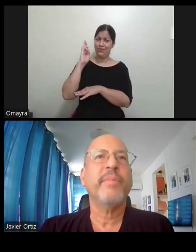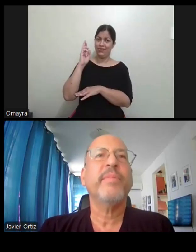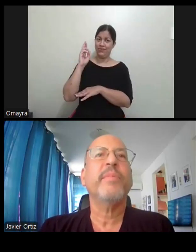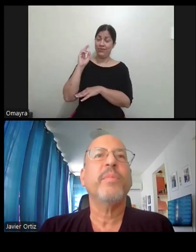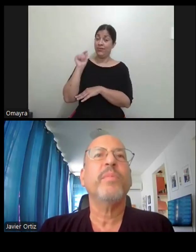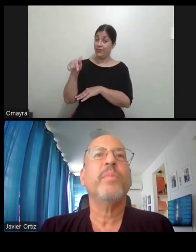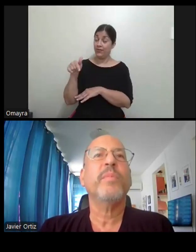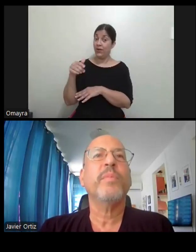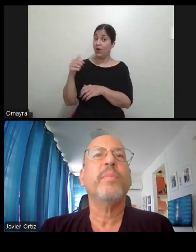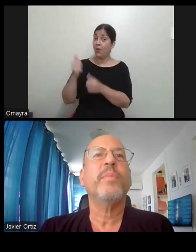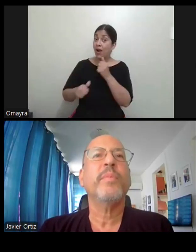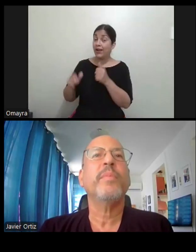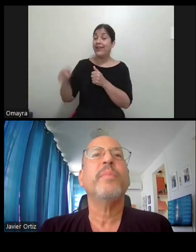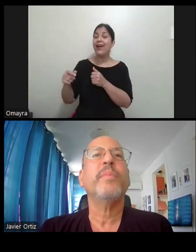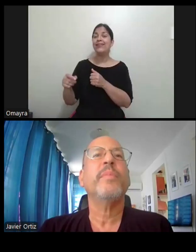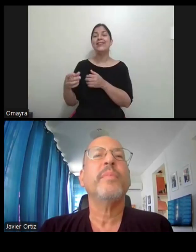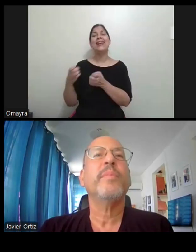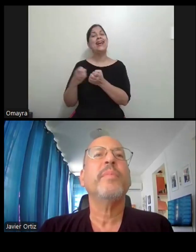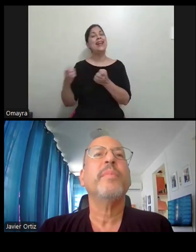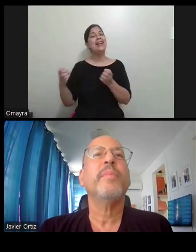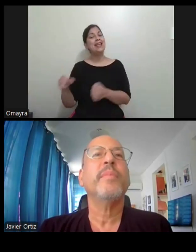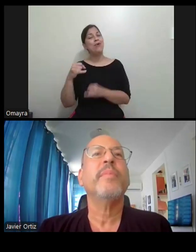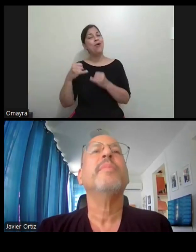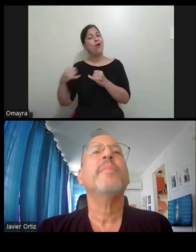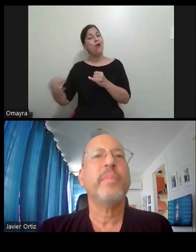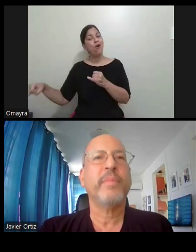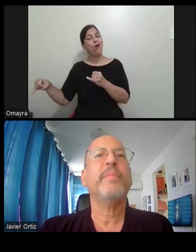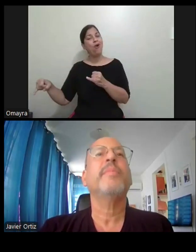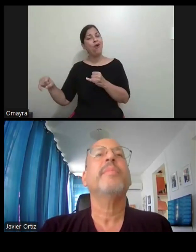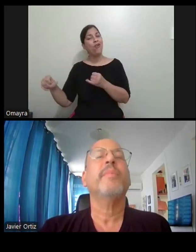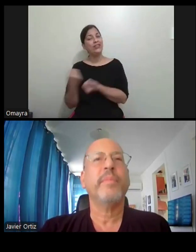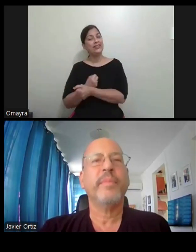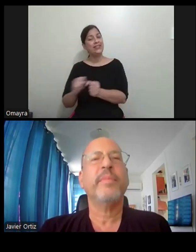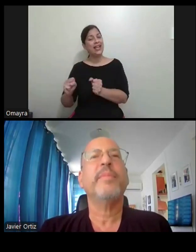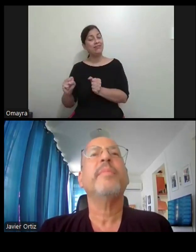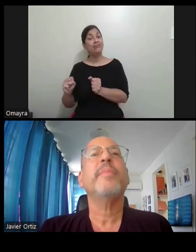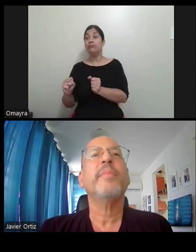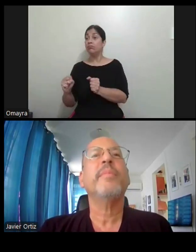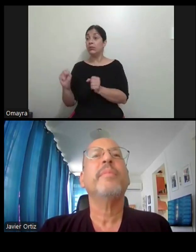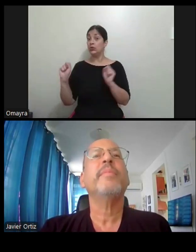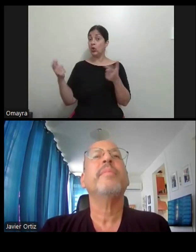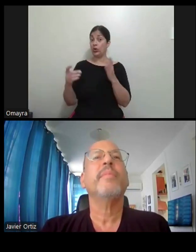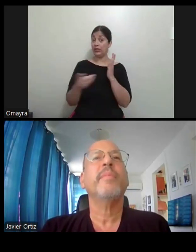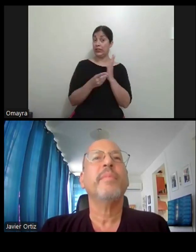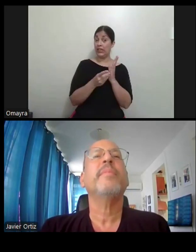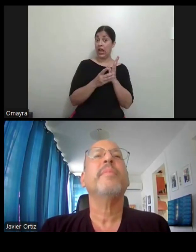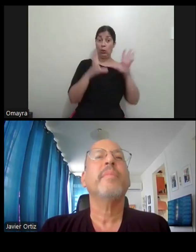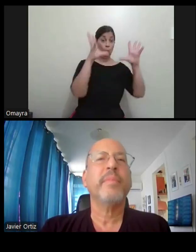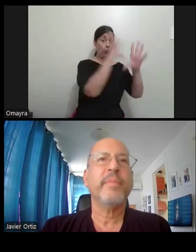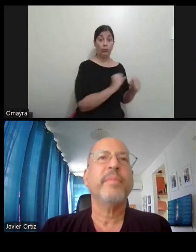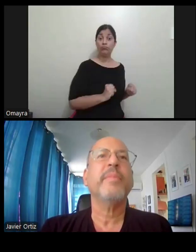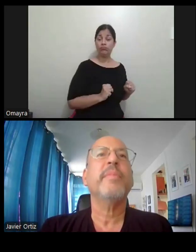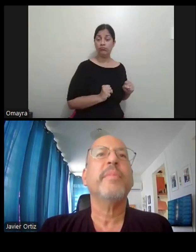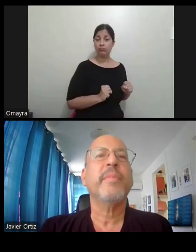la que habían guardado el equipo análogo, porque todo lo digital hizo porque no había luz. Y cogieron el